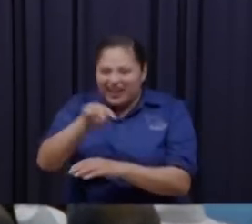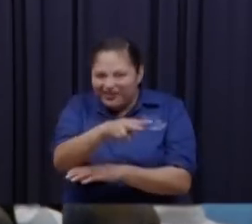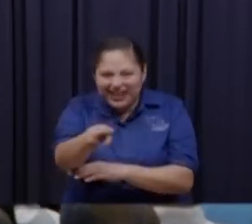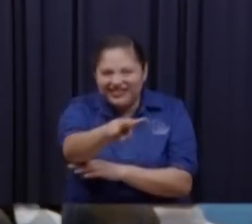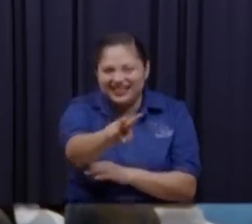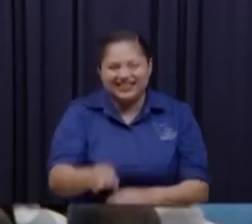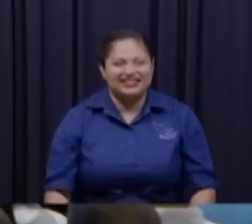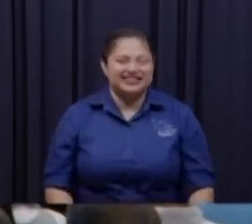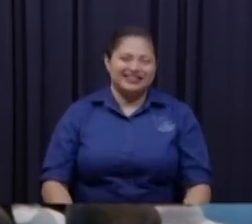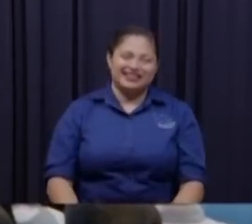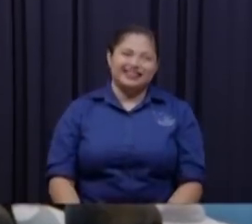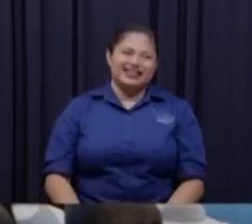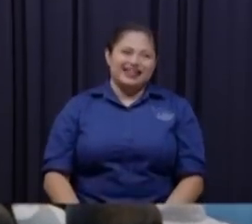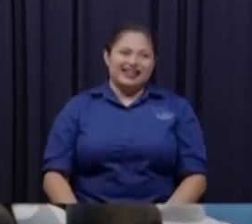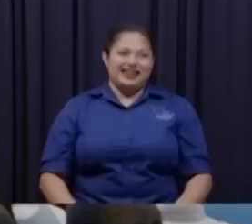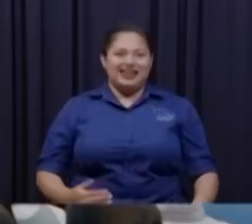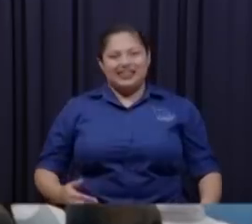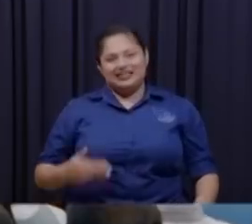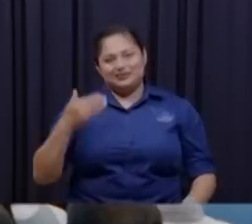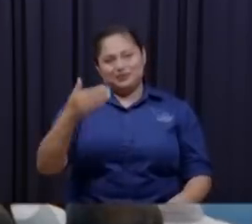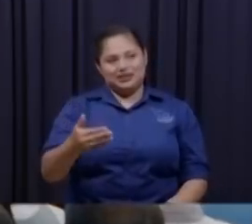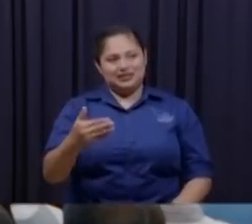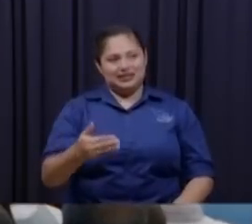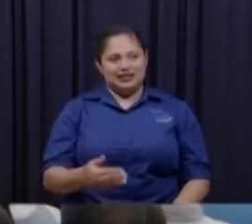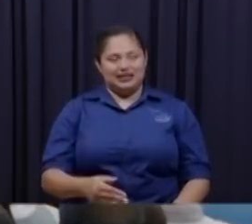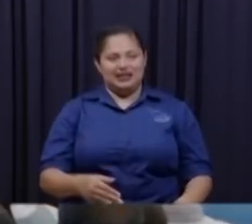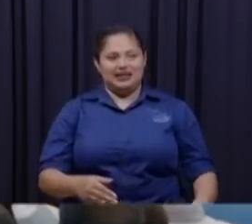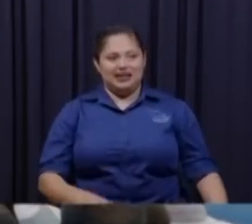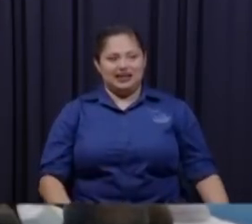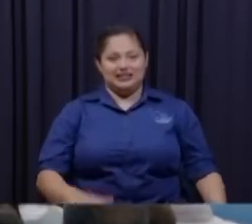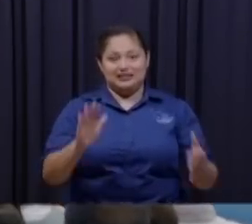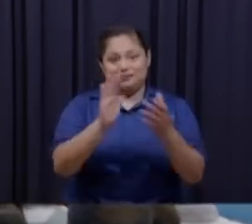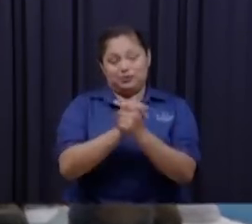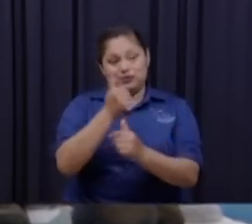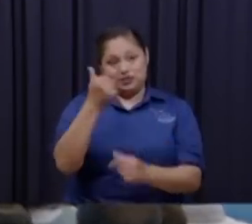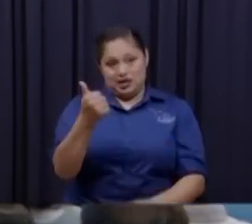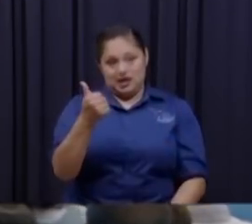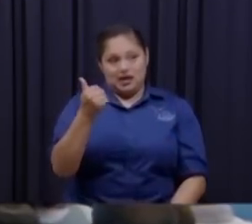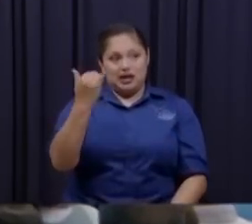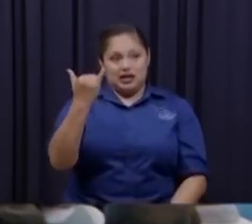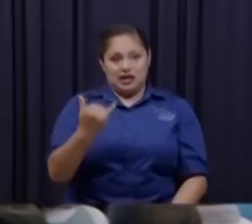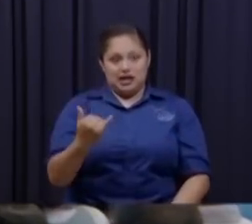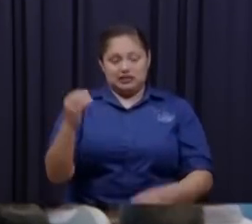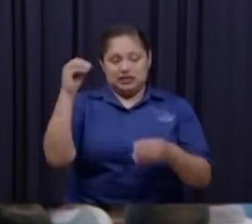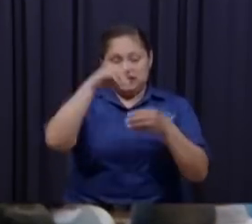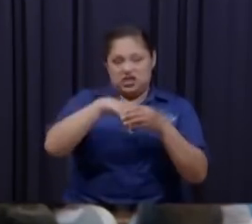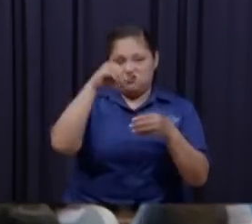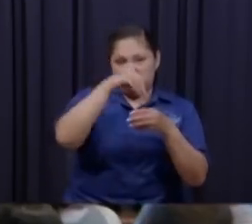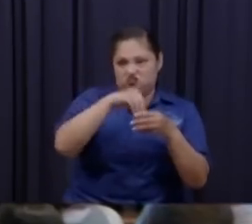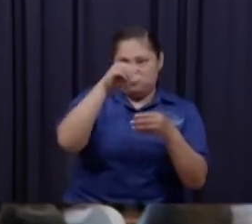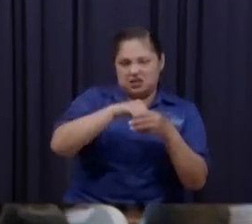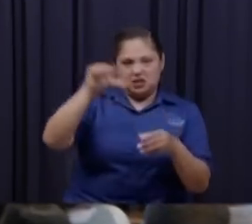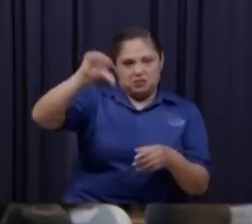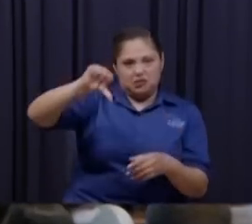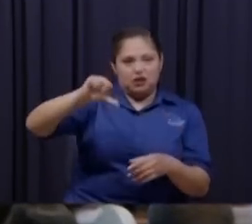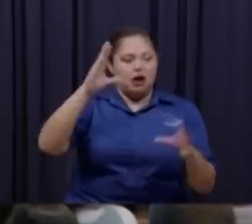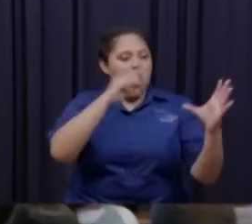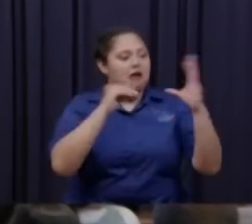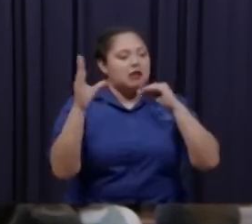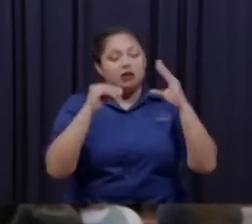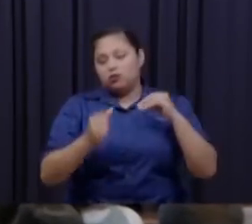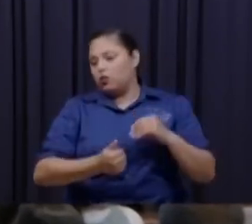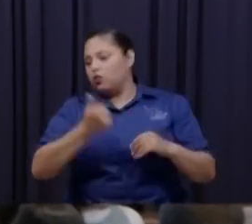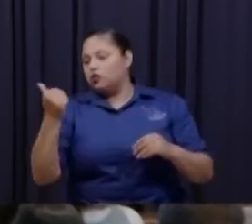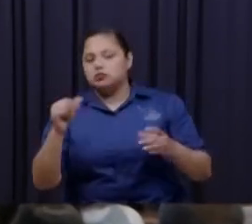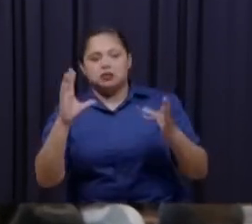Y ya después la señora hueso, que ya se llenó de la culebra, a platicar con los demás